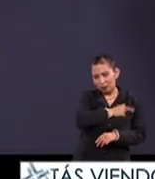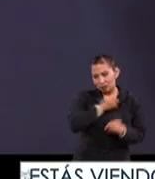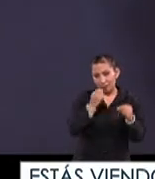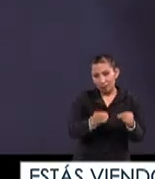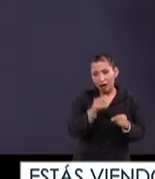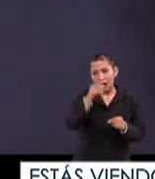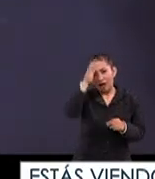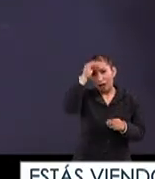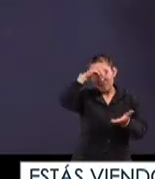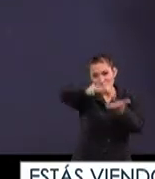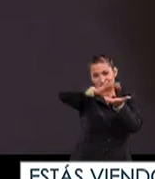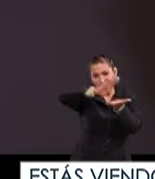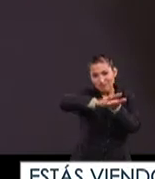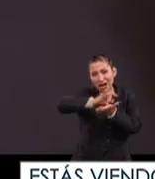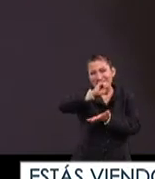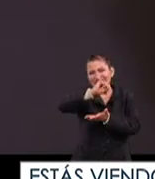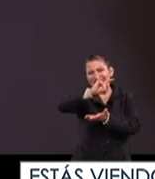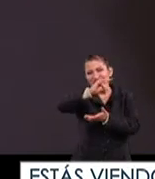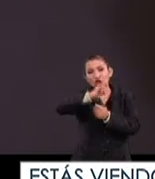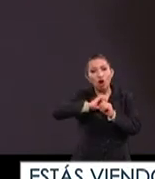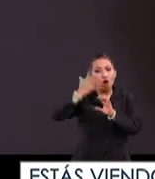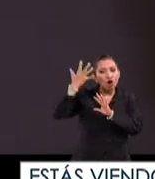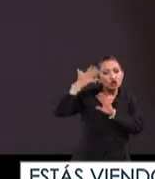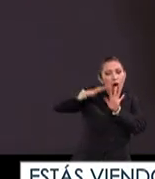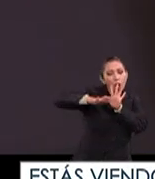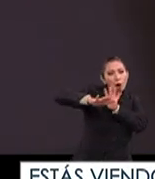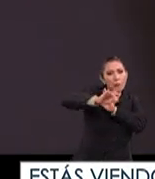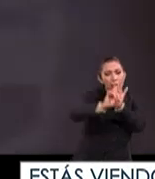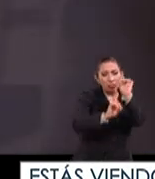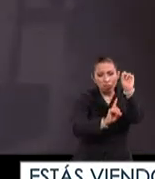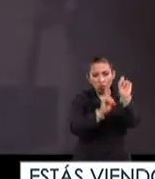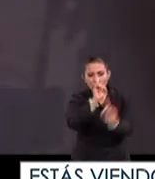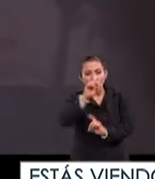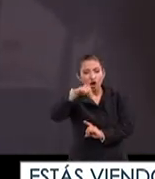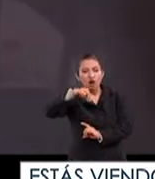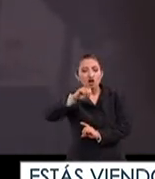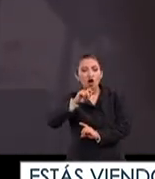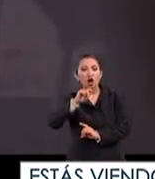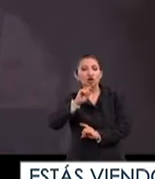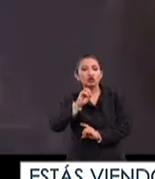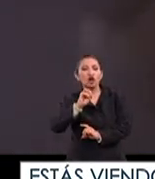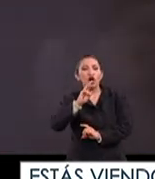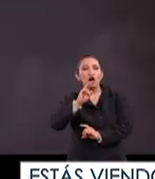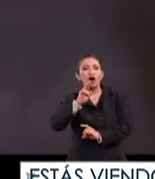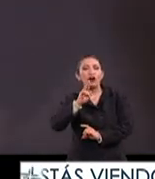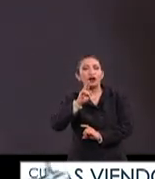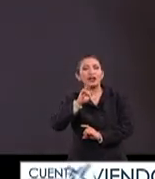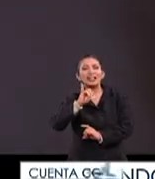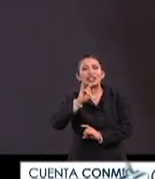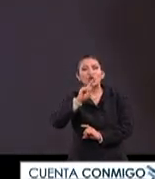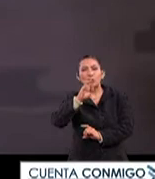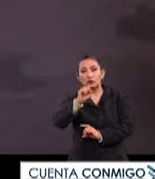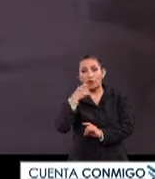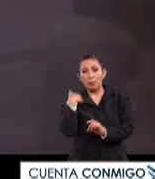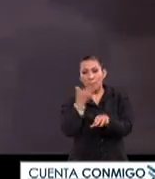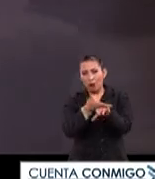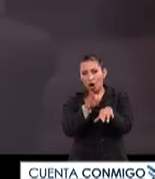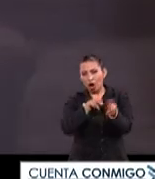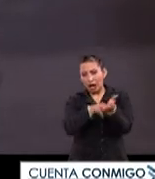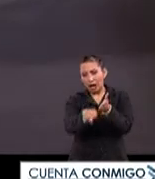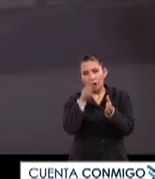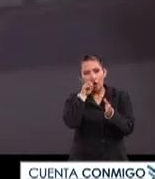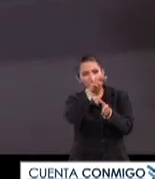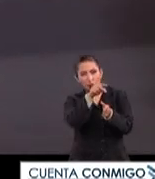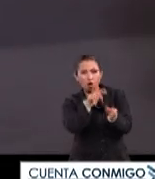Como Pacto Siniestro o La sombra de una duda, Notorious, que son películas todavía en blanco y negro, pero que ya te dan